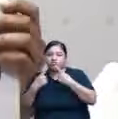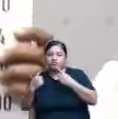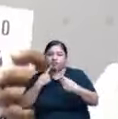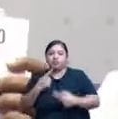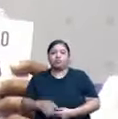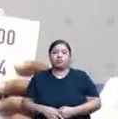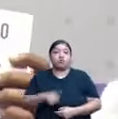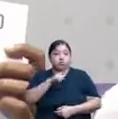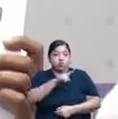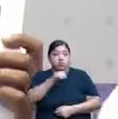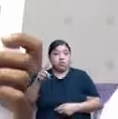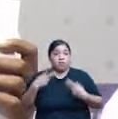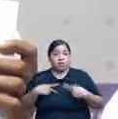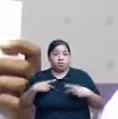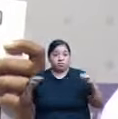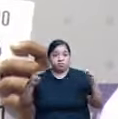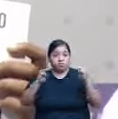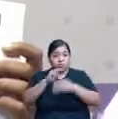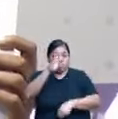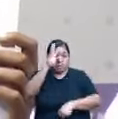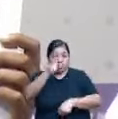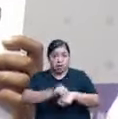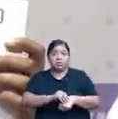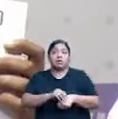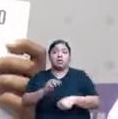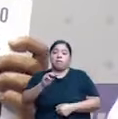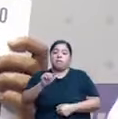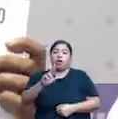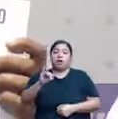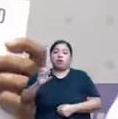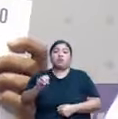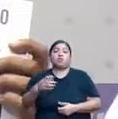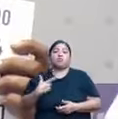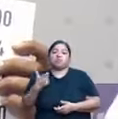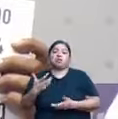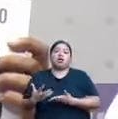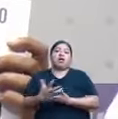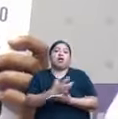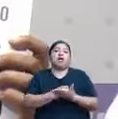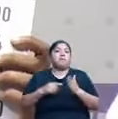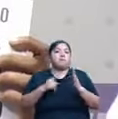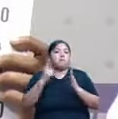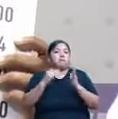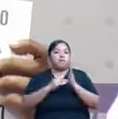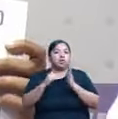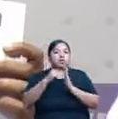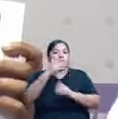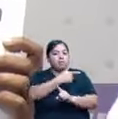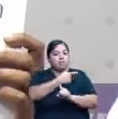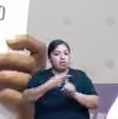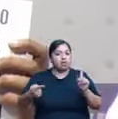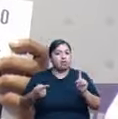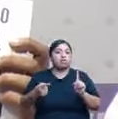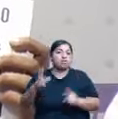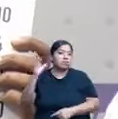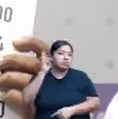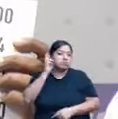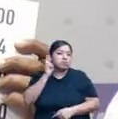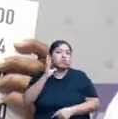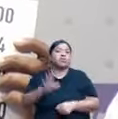¿vas a permitir que nuevamente Mario Cruz obtenga más de 1,5 millones de pesos solo por ser regidor, donde se benefició